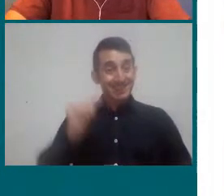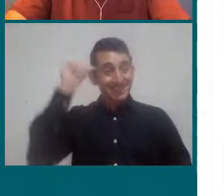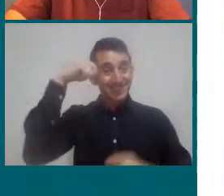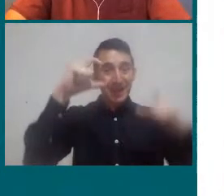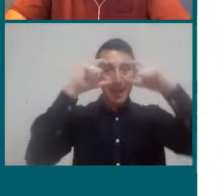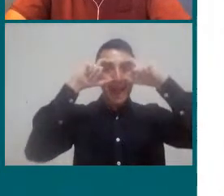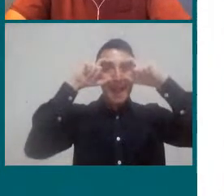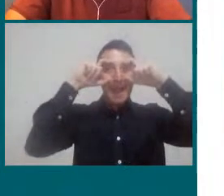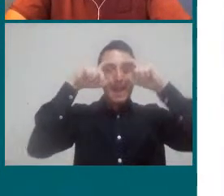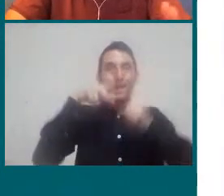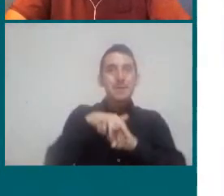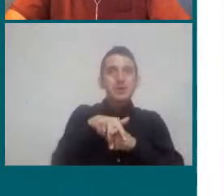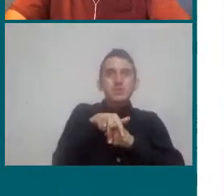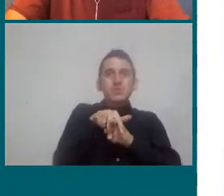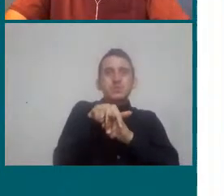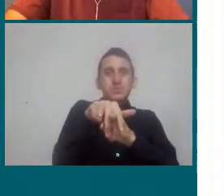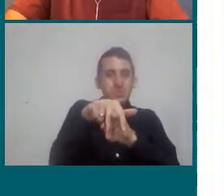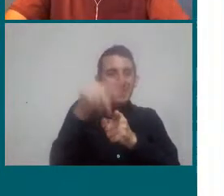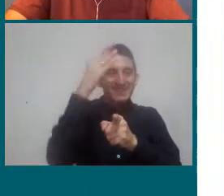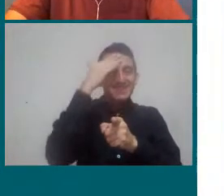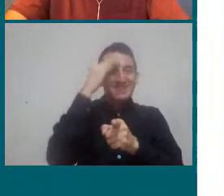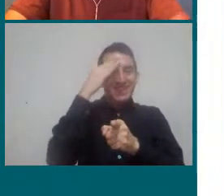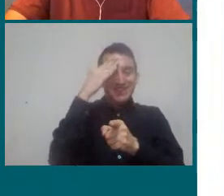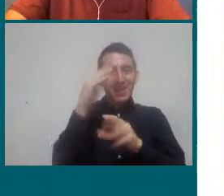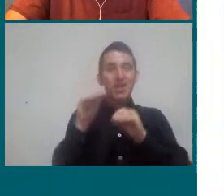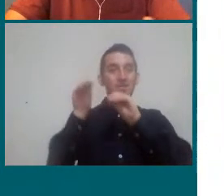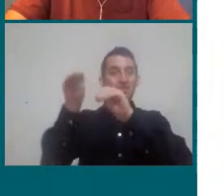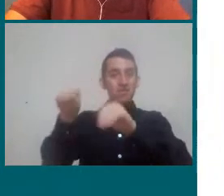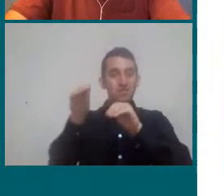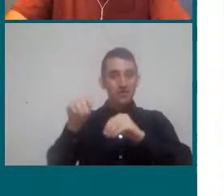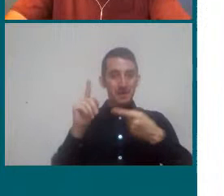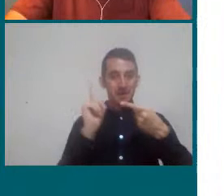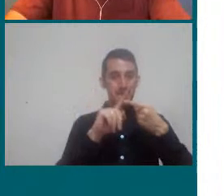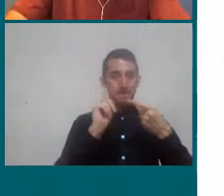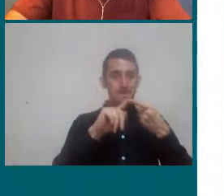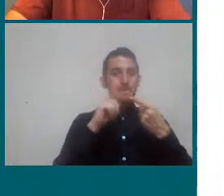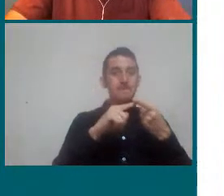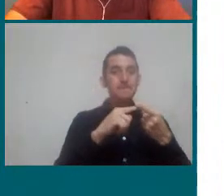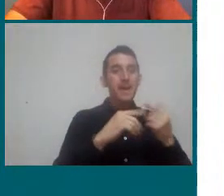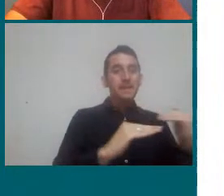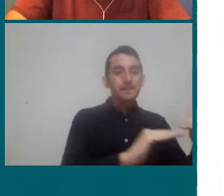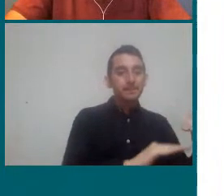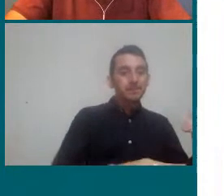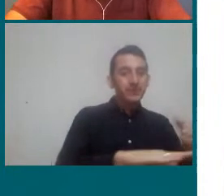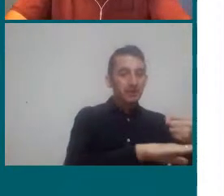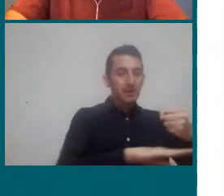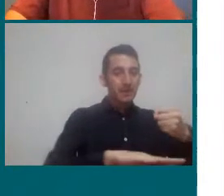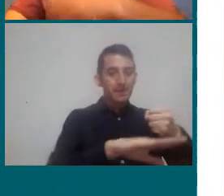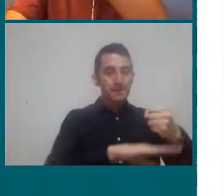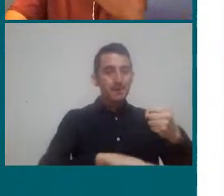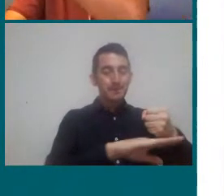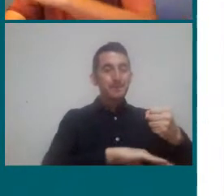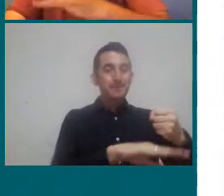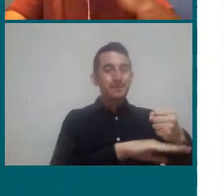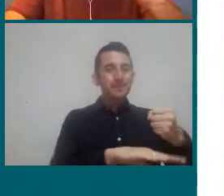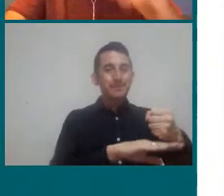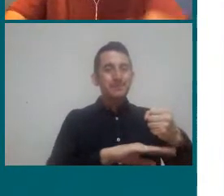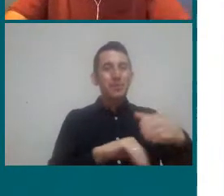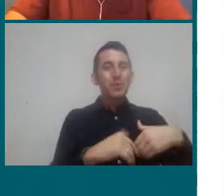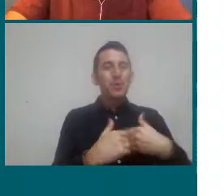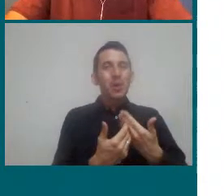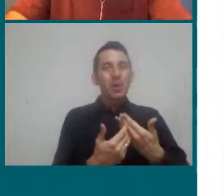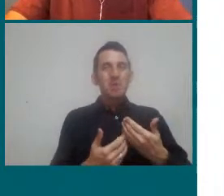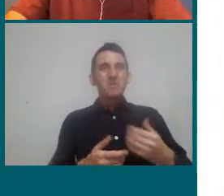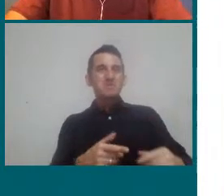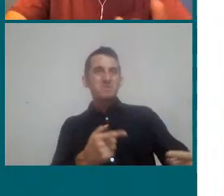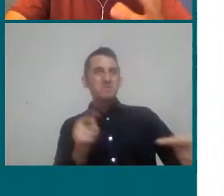Harry Potter tiene una evaluación formativa en las 5 películas. Empieza siendo un pringao, ¿verdad?, el gafotas, a siendo el que pelea